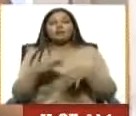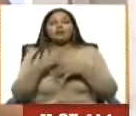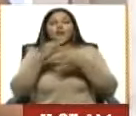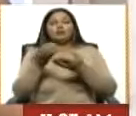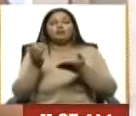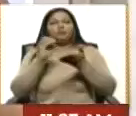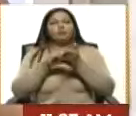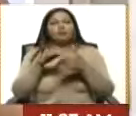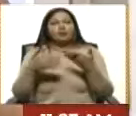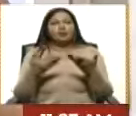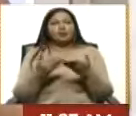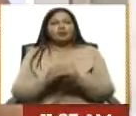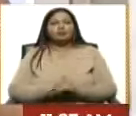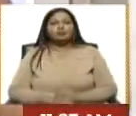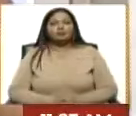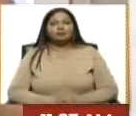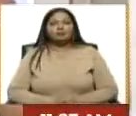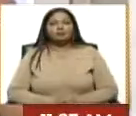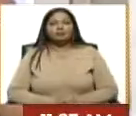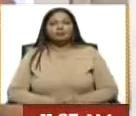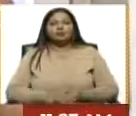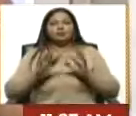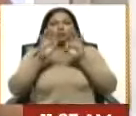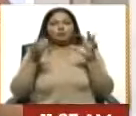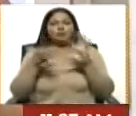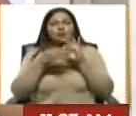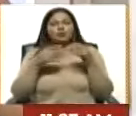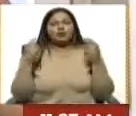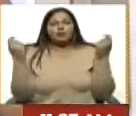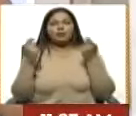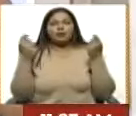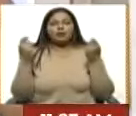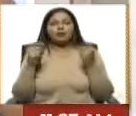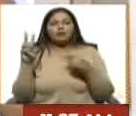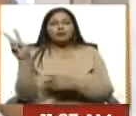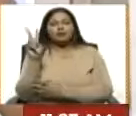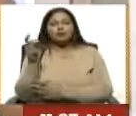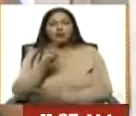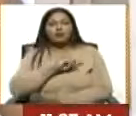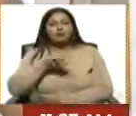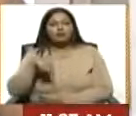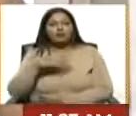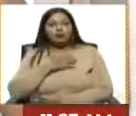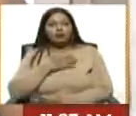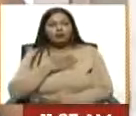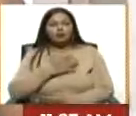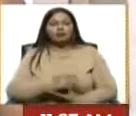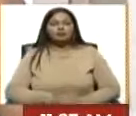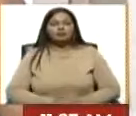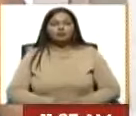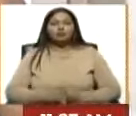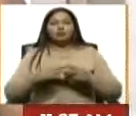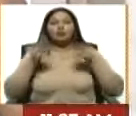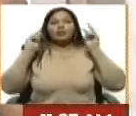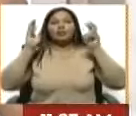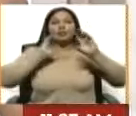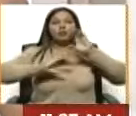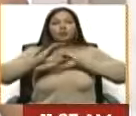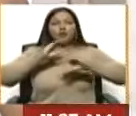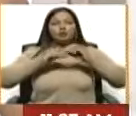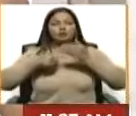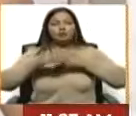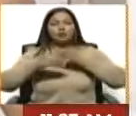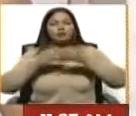vuelta Gustavo Villapol también forma parte de este comando de campaña Venezuela Nuestra y está metido en todo este tema comunicacional. Mira,